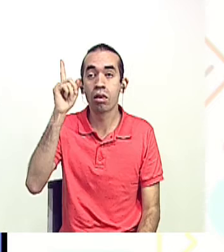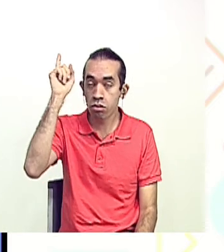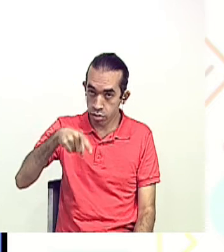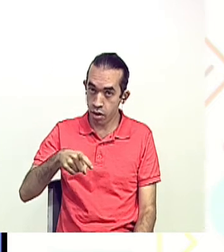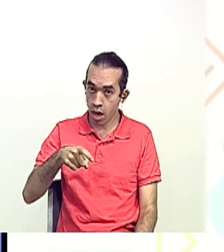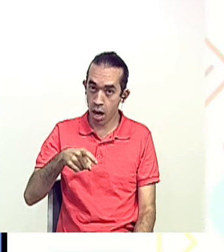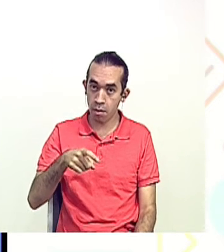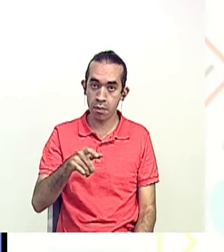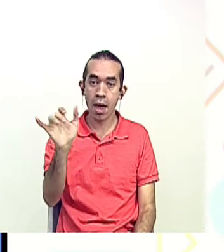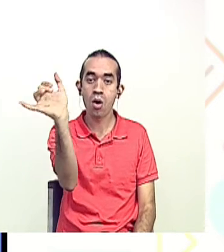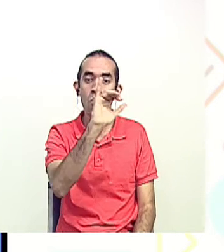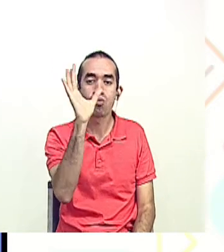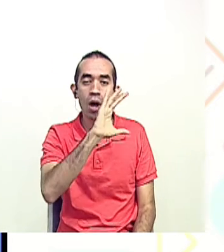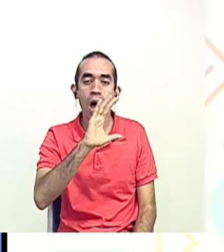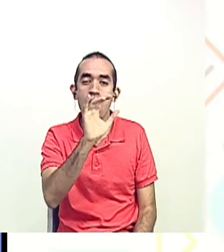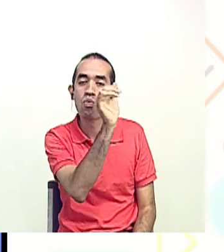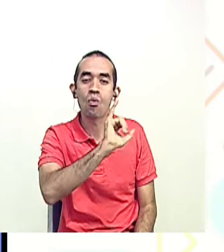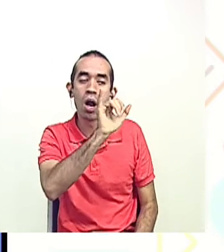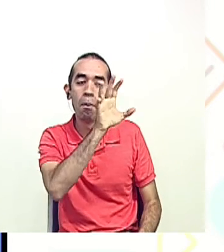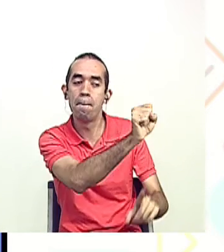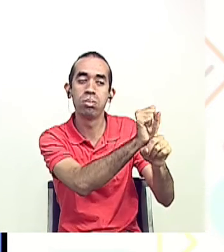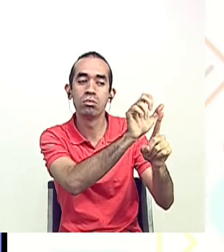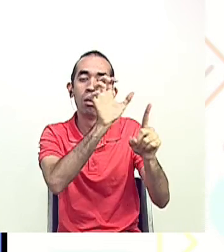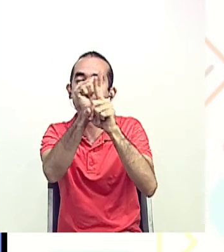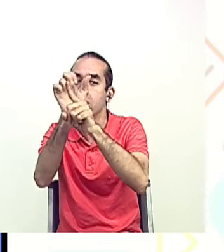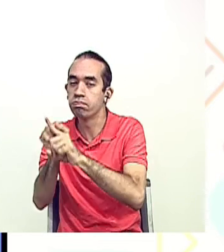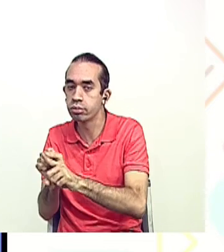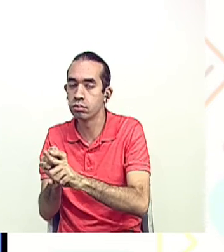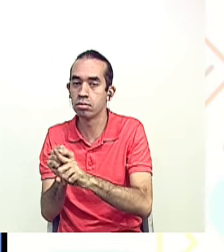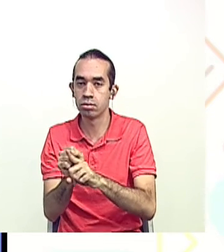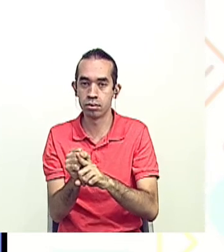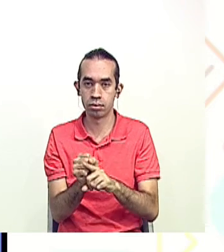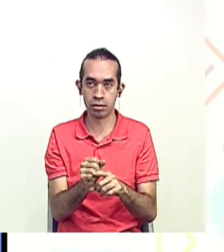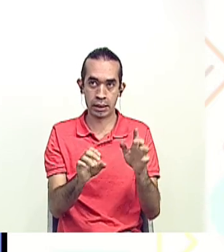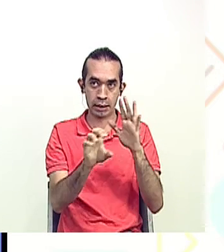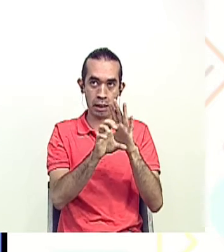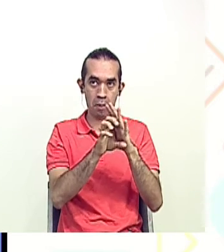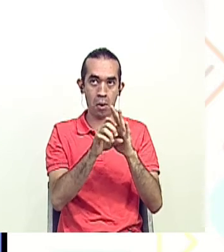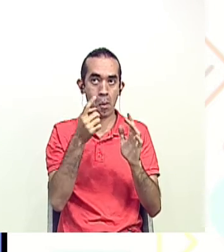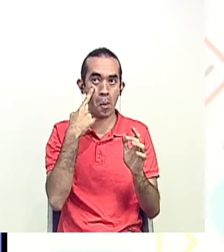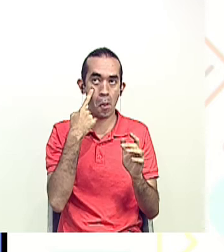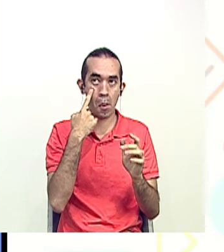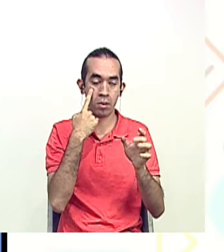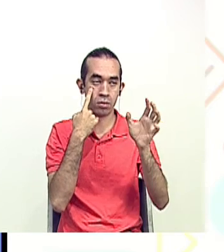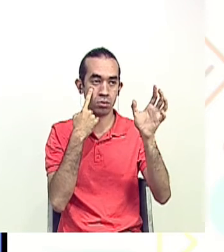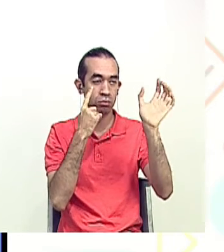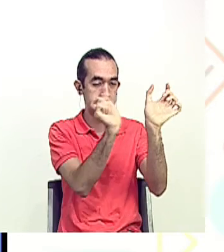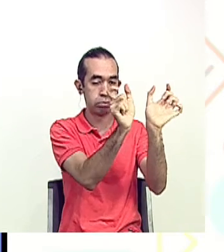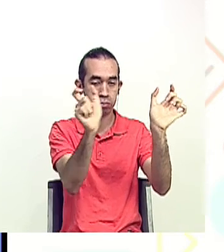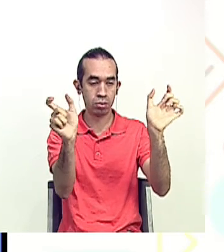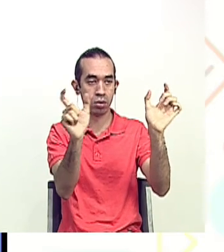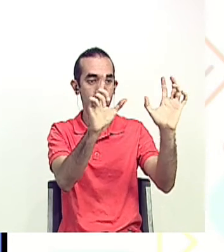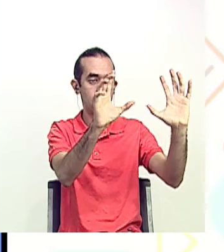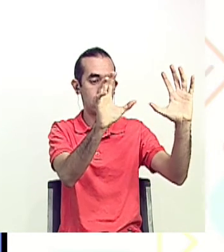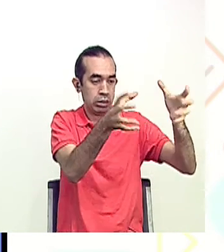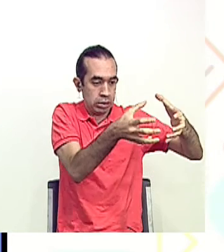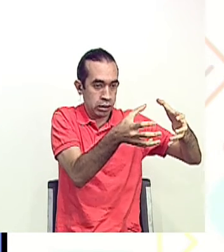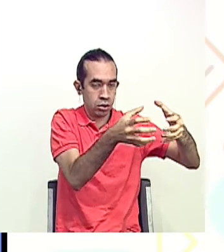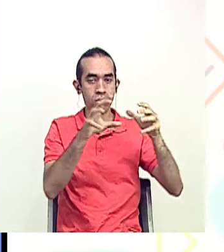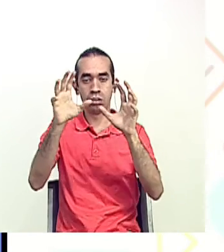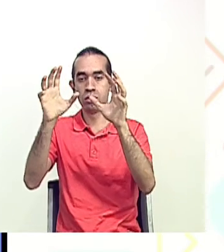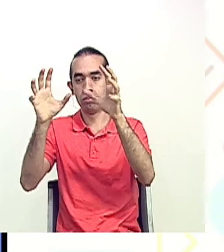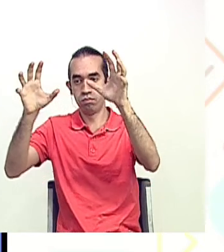algo en común. En este caso, agrupamos los dos primeros y los 2 segundos.